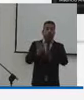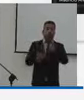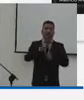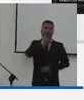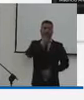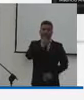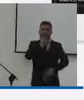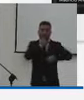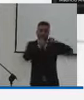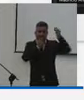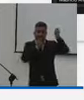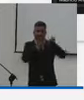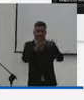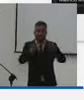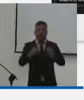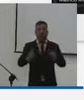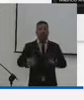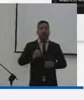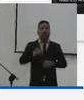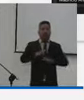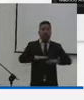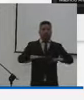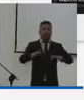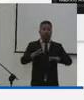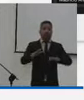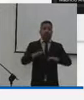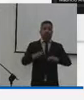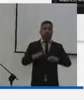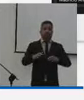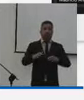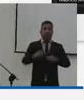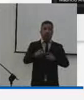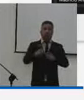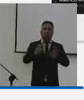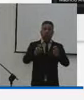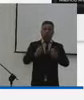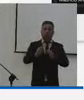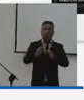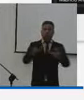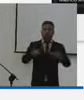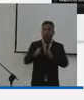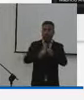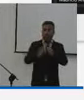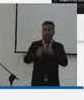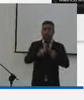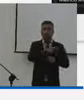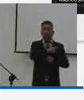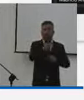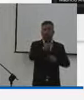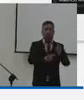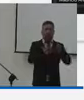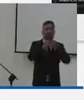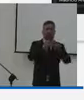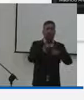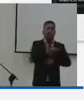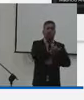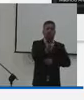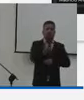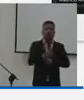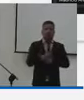me parece importante aprovechando que es el día del periodista no es deportivo pero aquí hay muchos periodistas